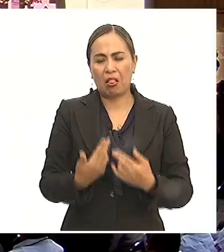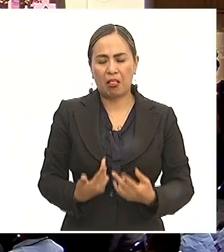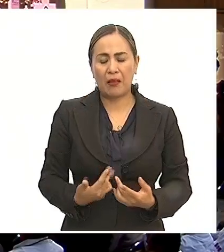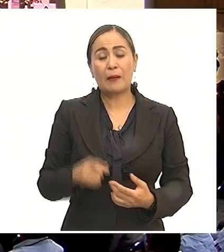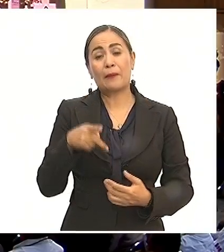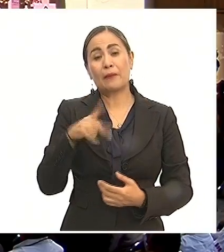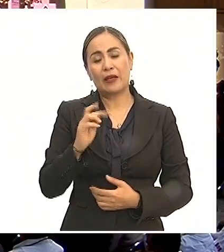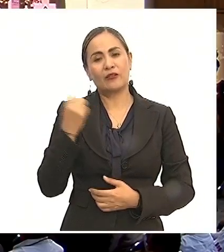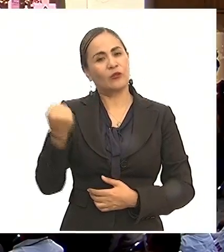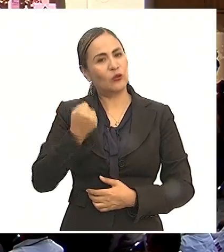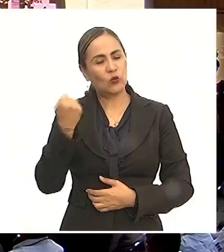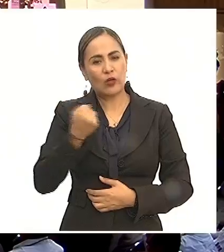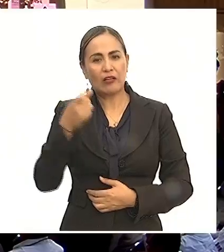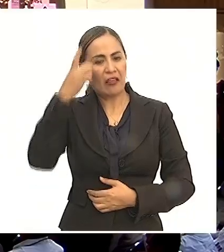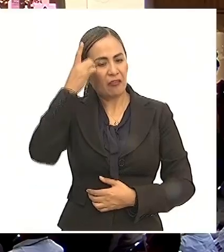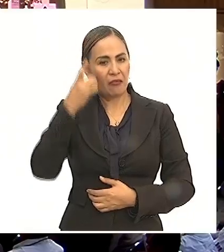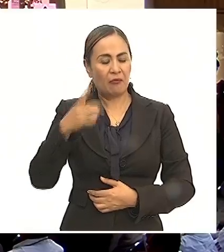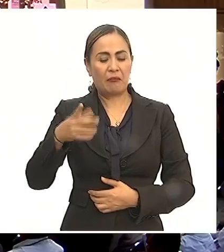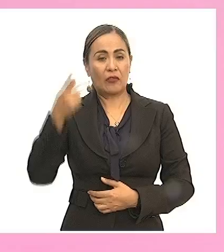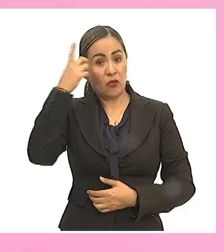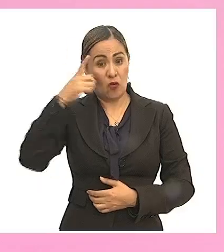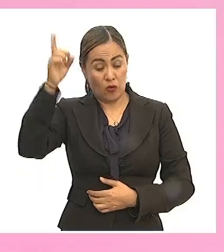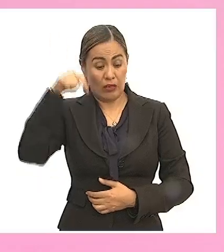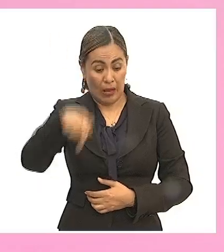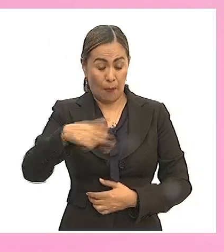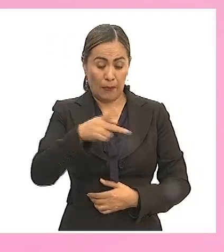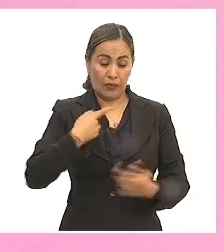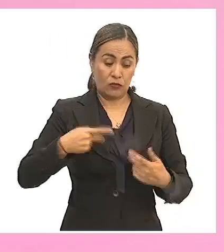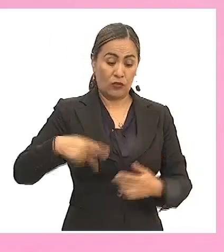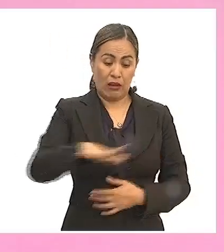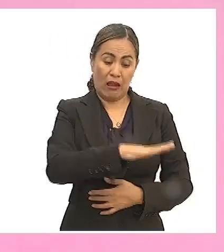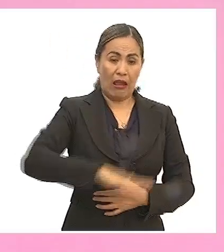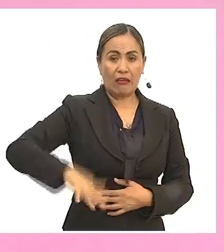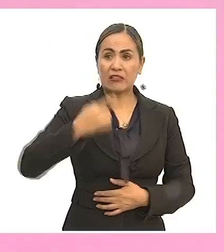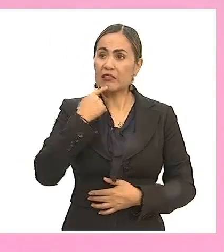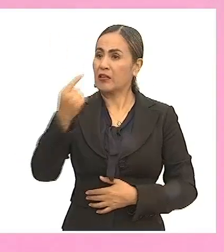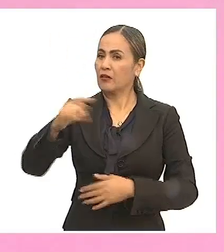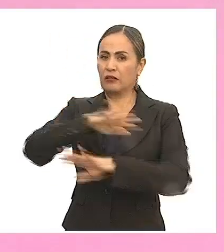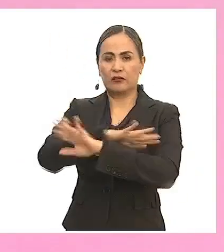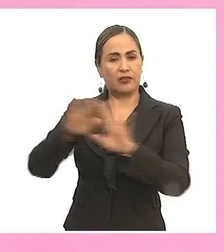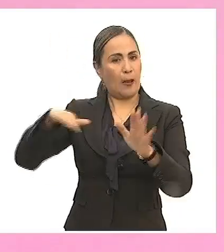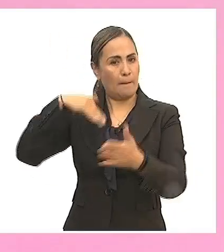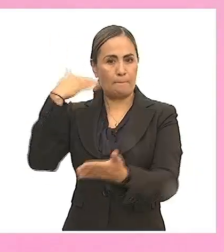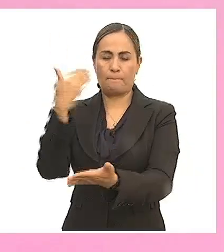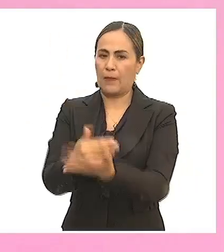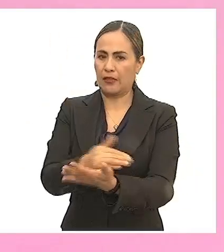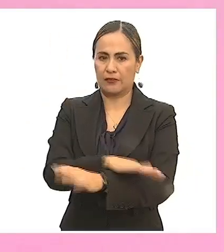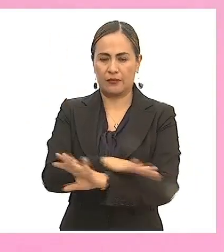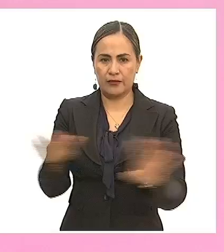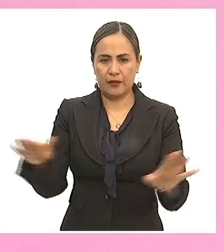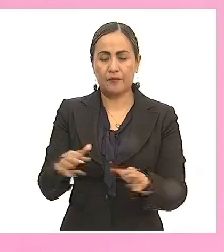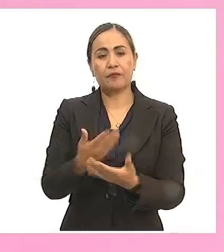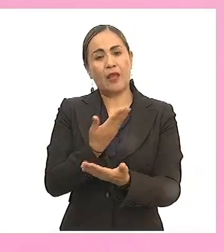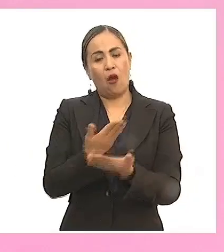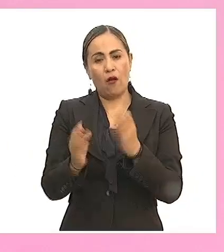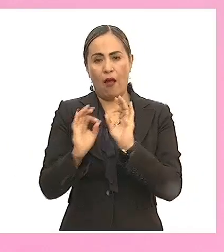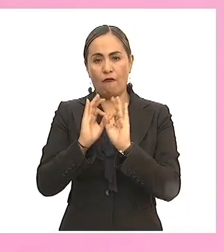Afortunadamente el pueblo de México dijo basta y se inició una política